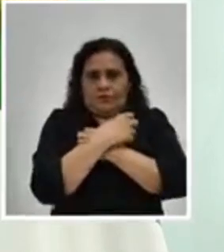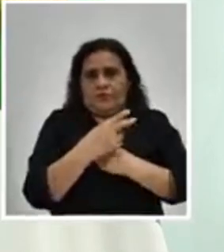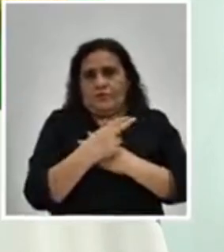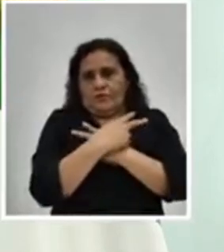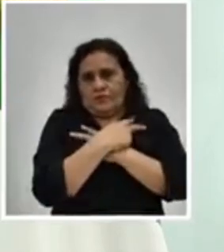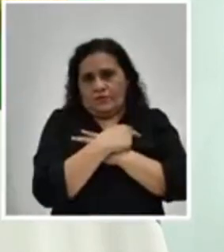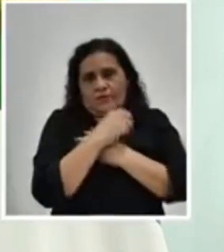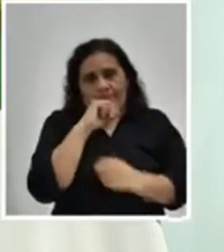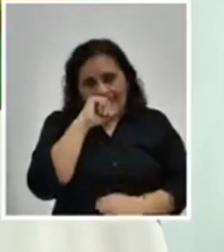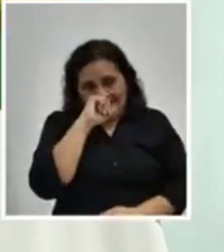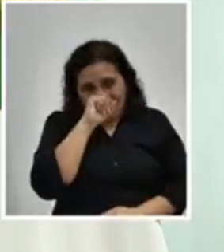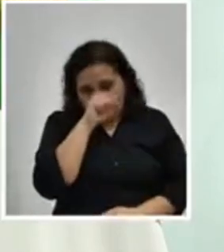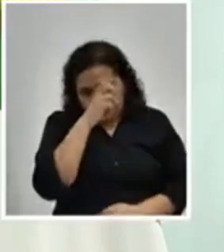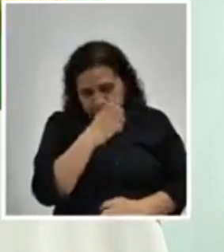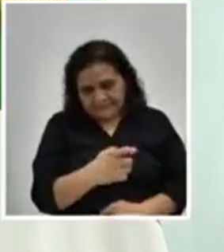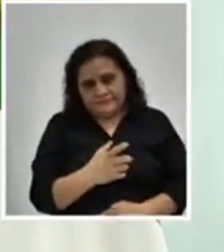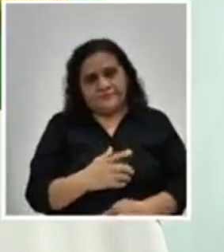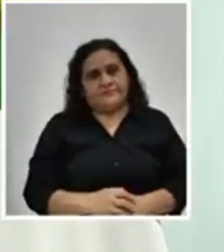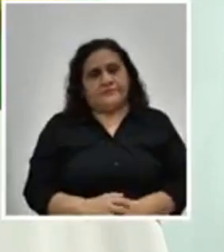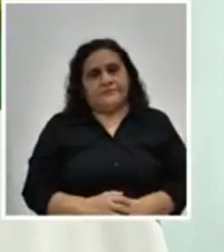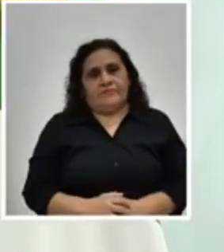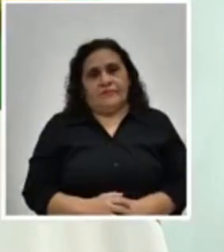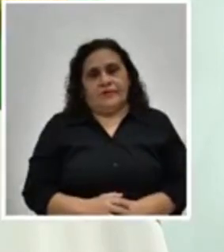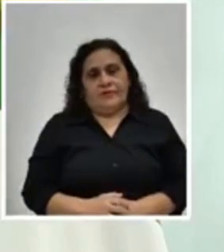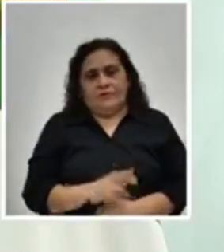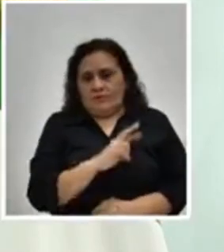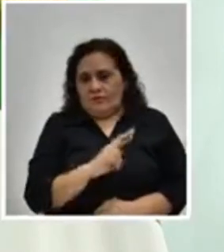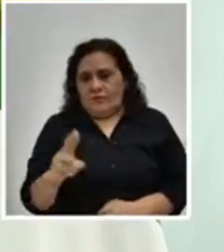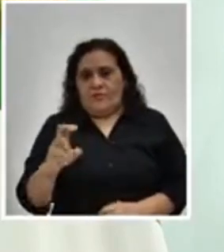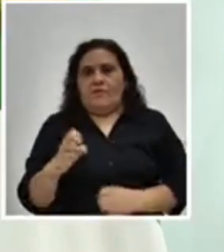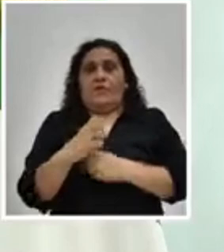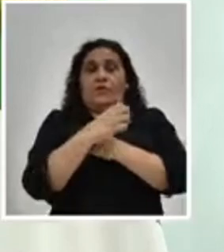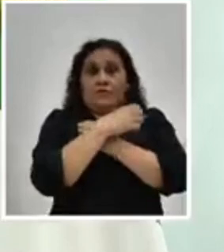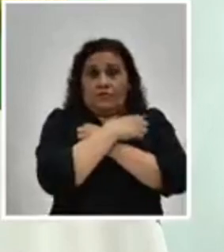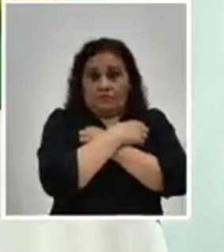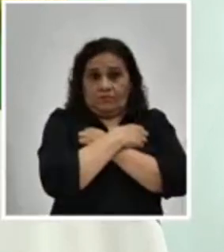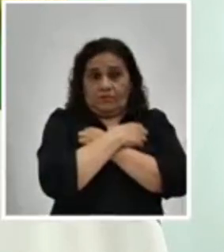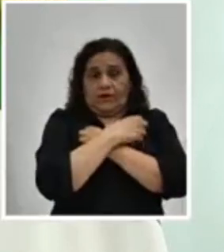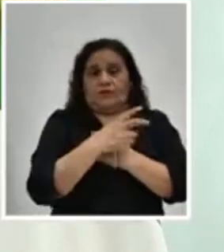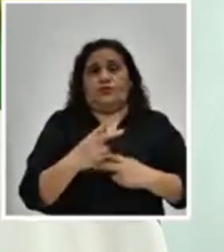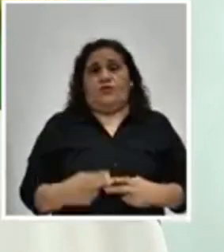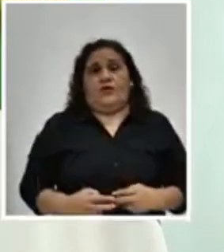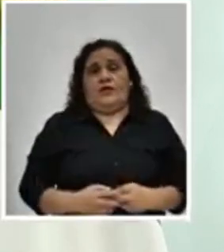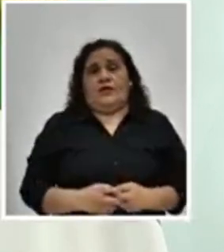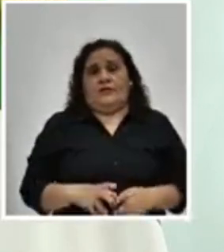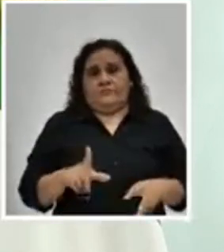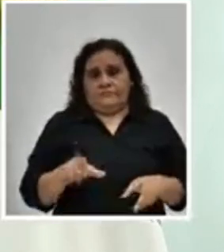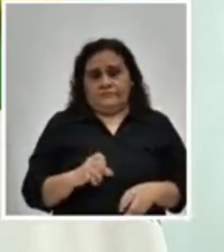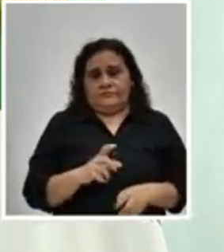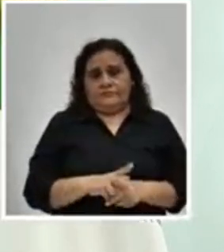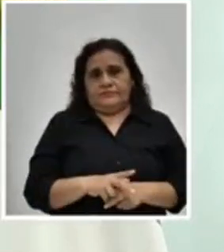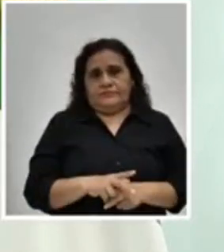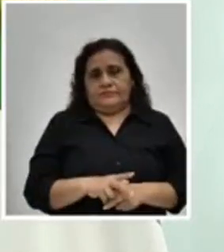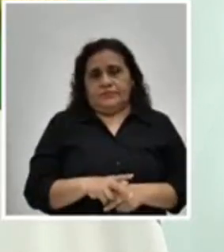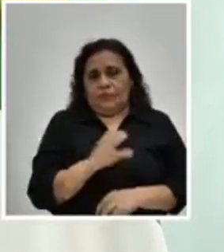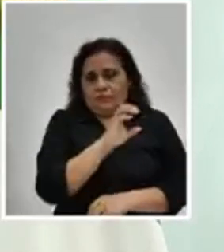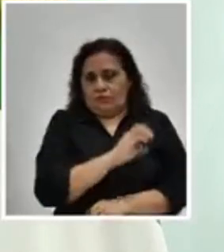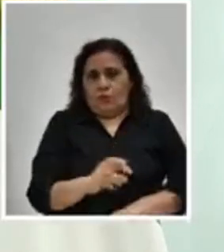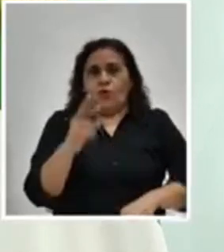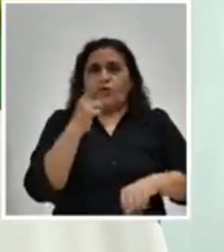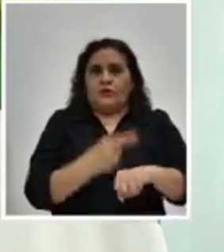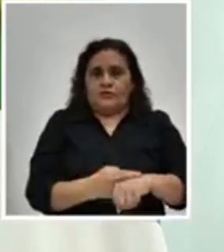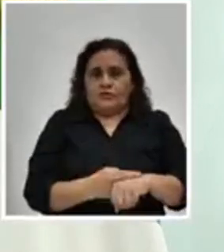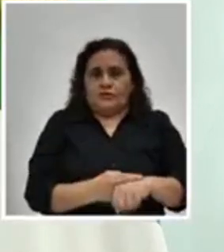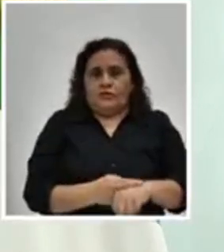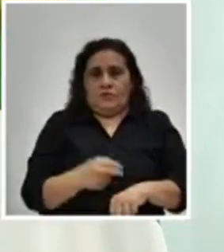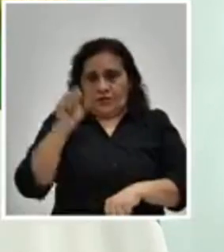durante los periodos vacacionales, aplicando un reforzamiento en los operativos de prevención permanente en coordinación con